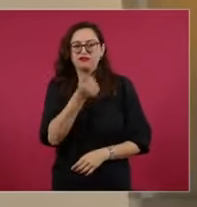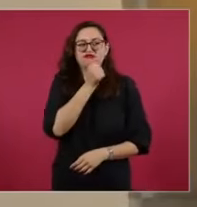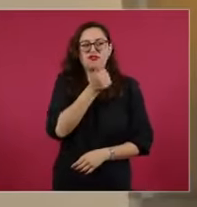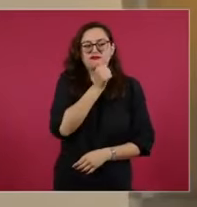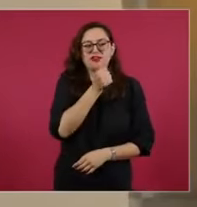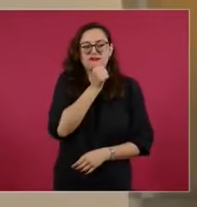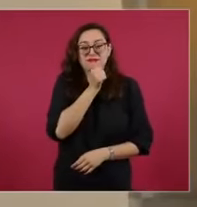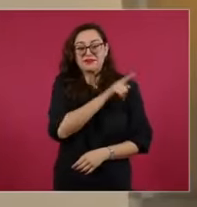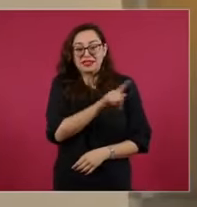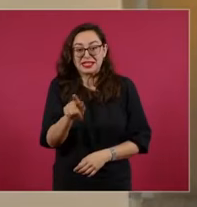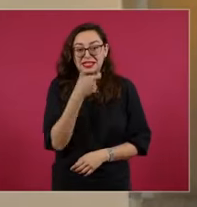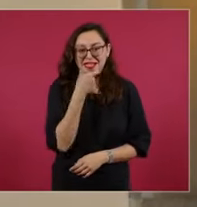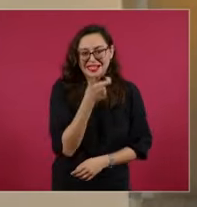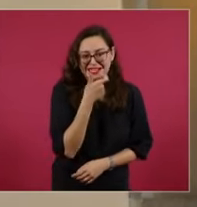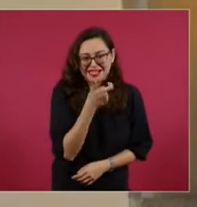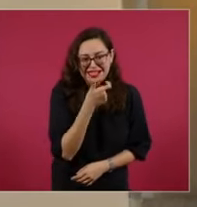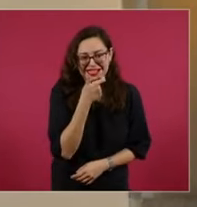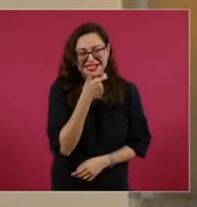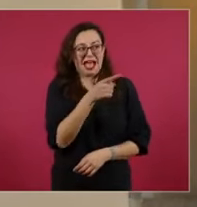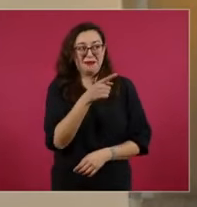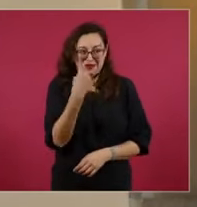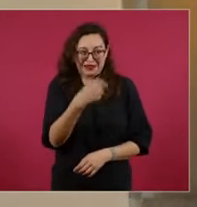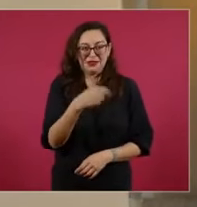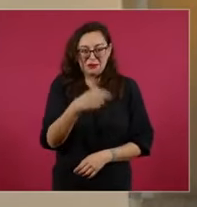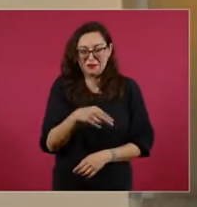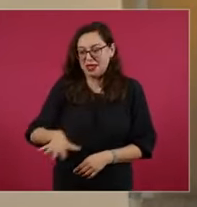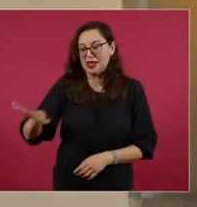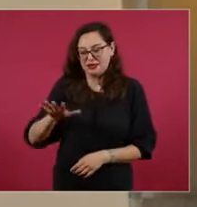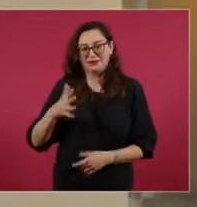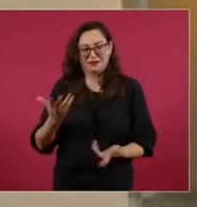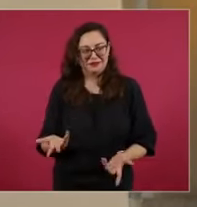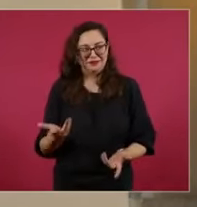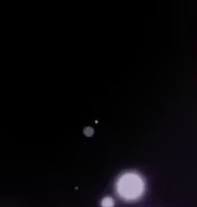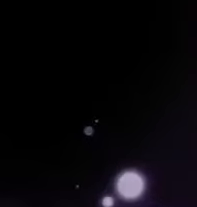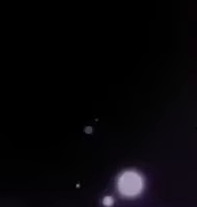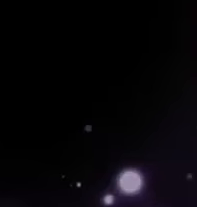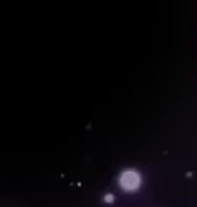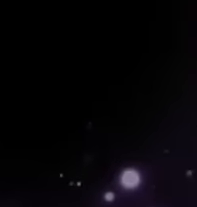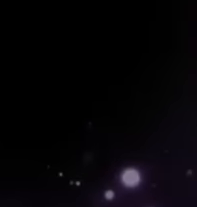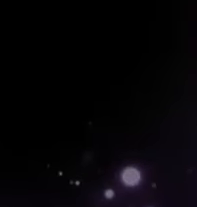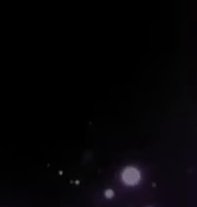Aunque se ría y siempre le parezca extraño, ahí le va de nuevo otro abrazo.